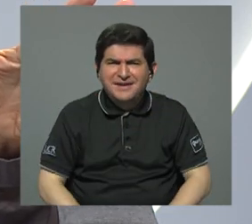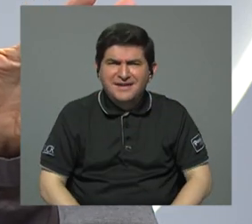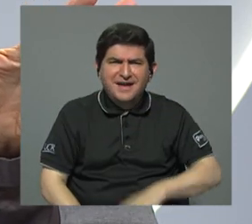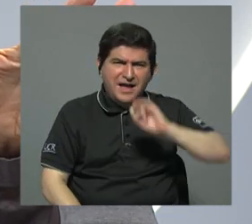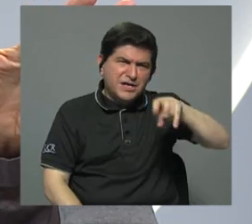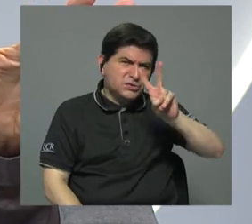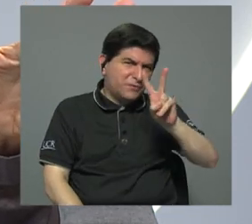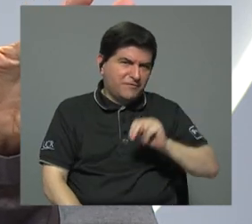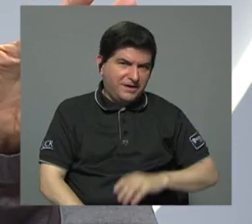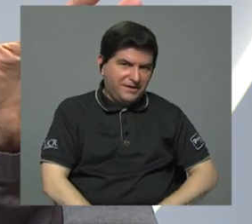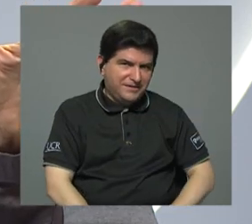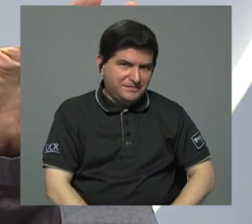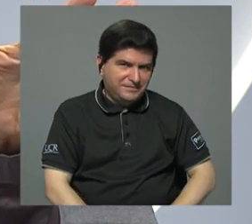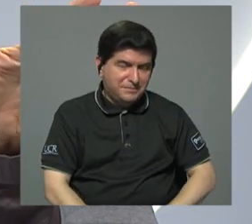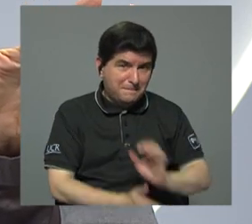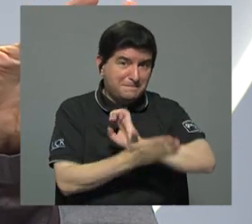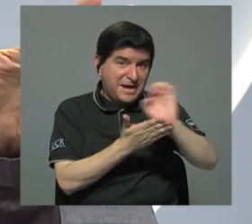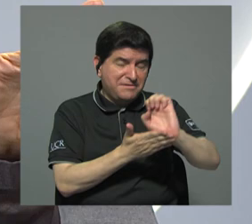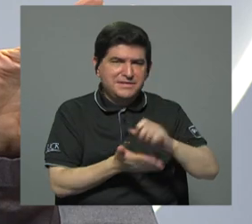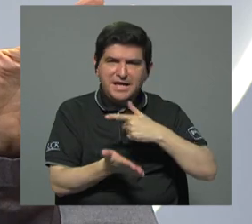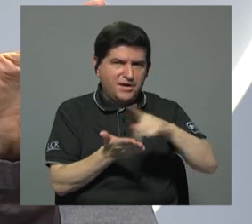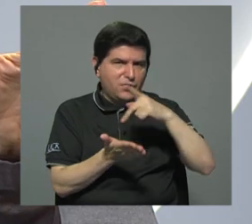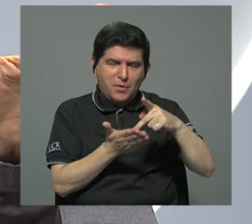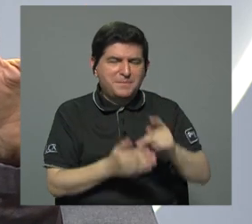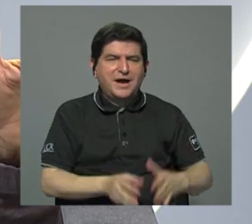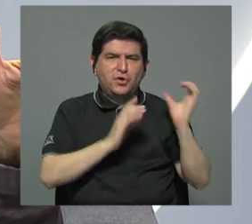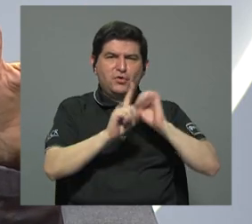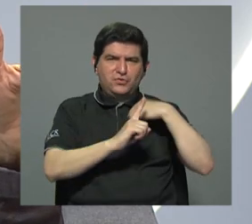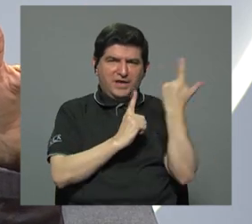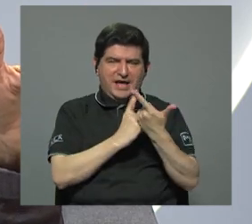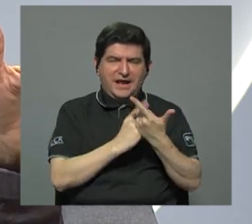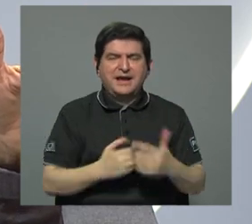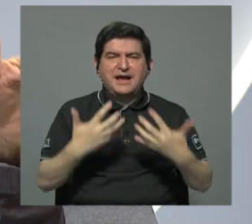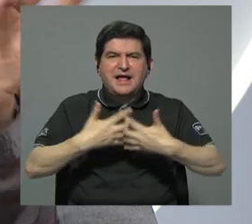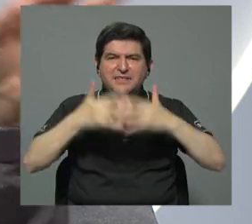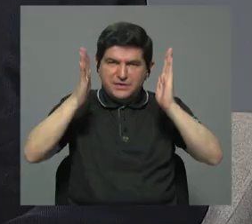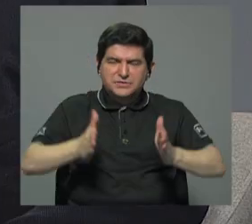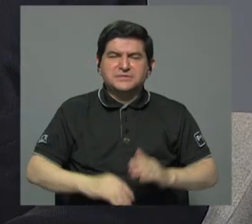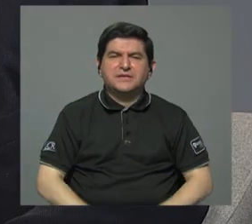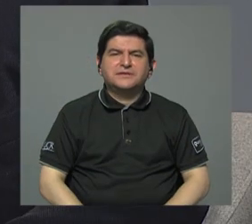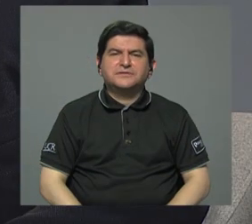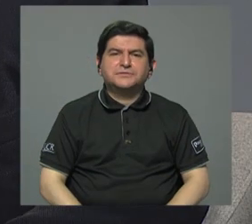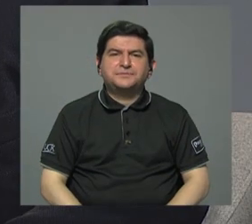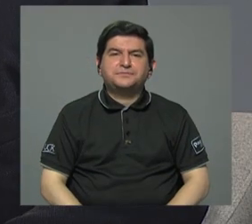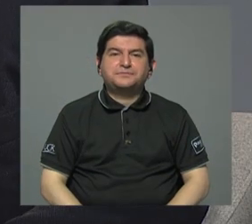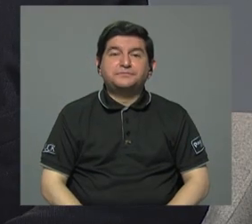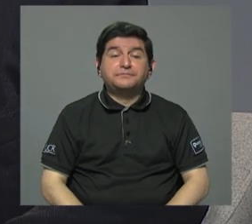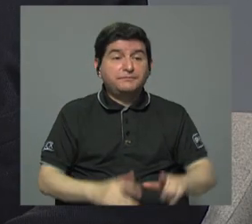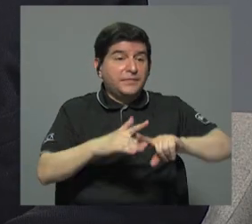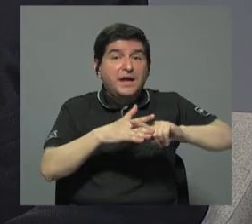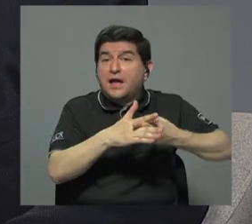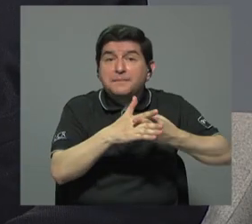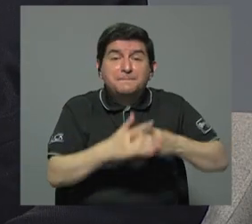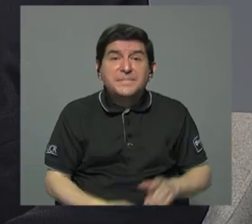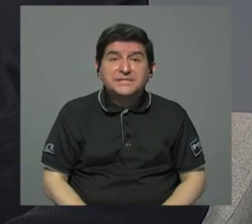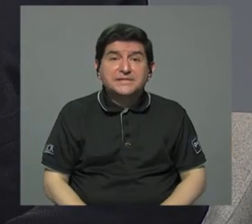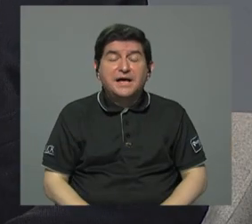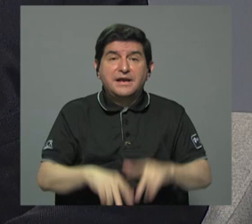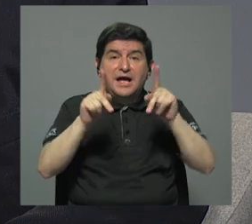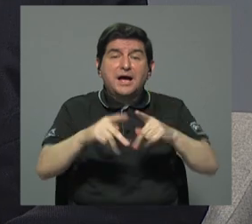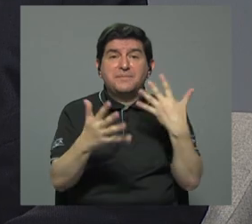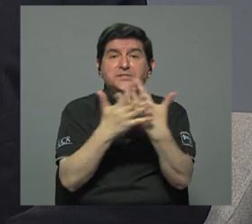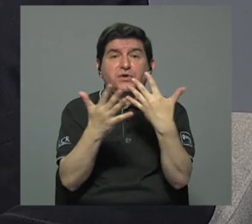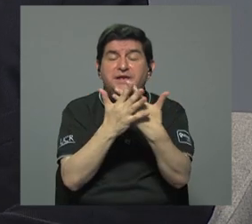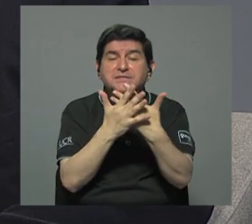Vega, para evitar el no pago de cargas sociales por parte del empresariado? Muy rápidamente. Empezar a meter gente presa y